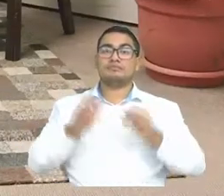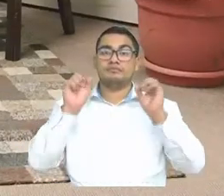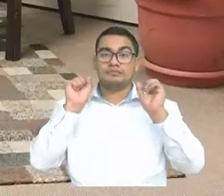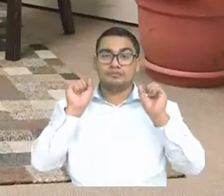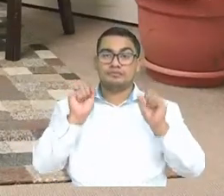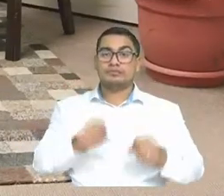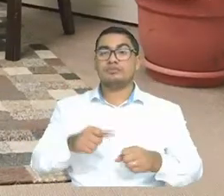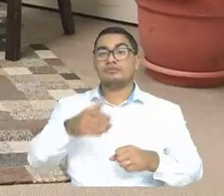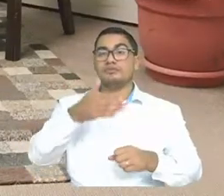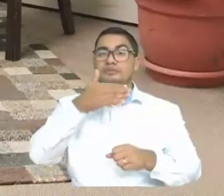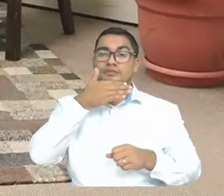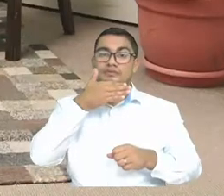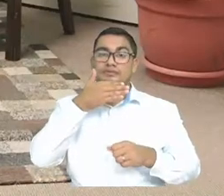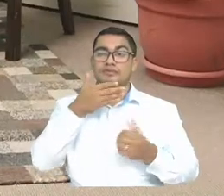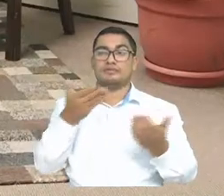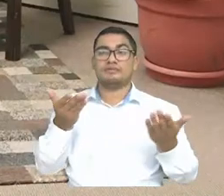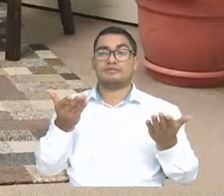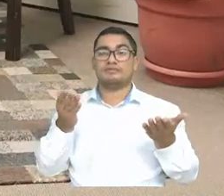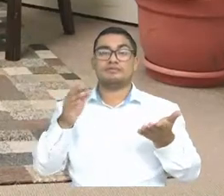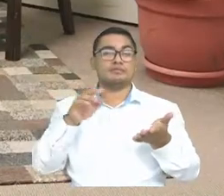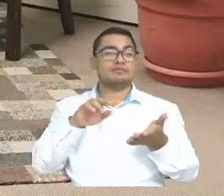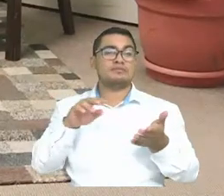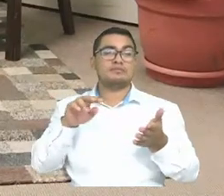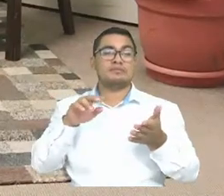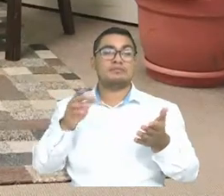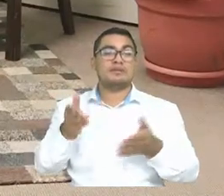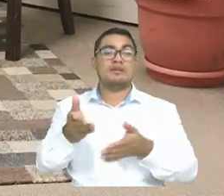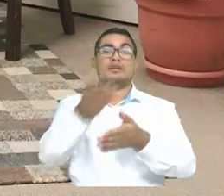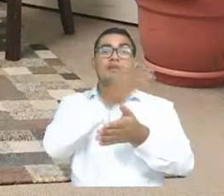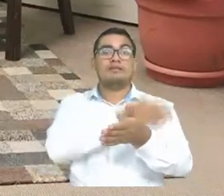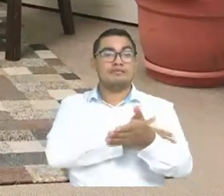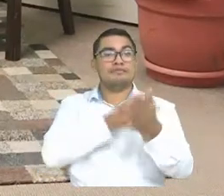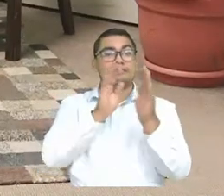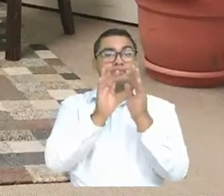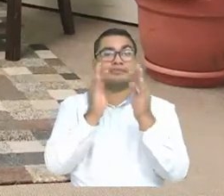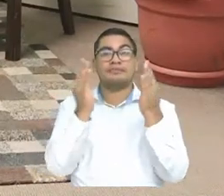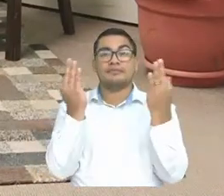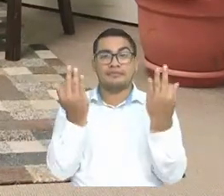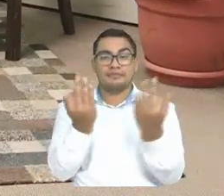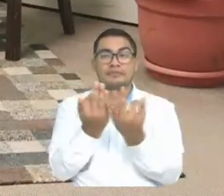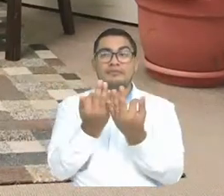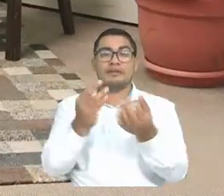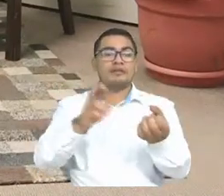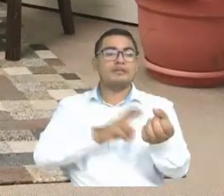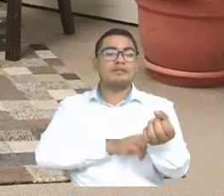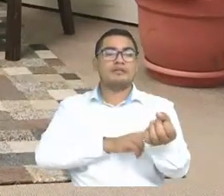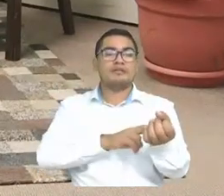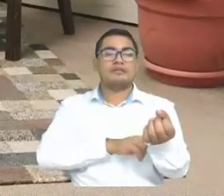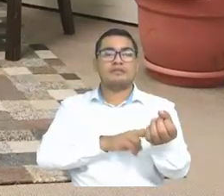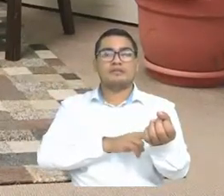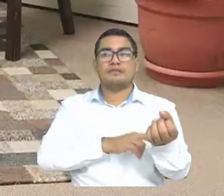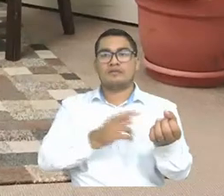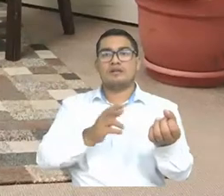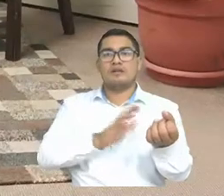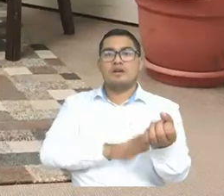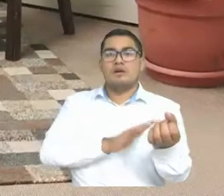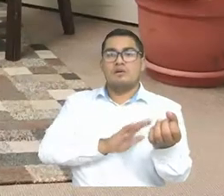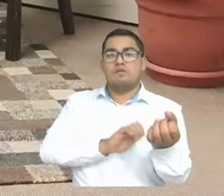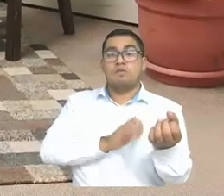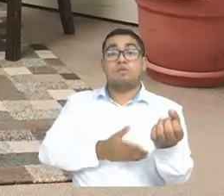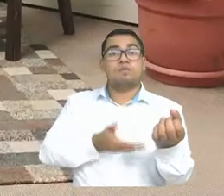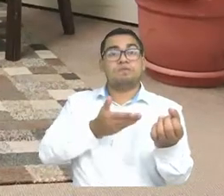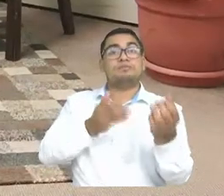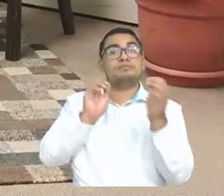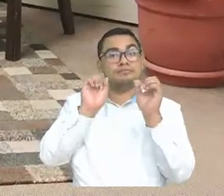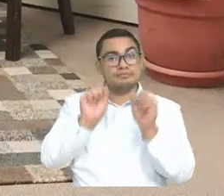darse complicaciones. Esto tiene que ver mucho también con los antecedentes familiares, cuando hay diabetes gestacionales, hipertensión arterial, que puede ser